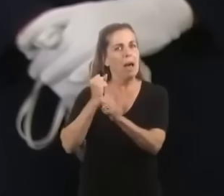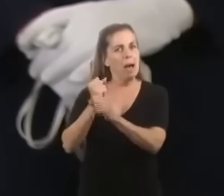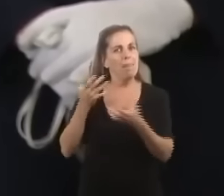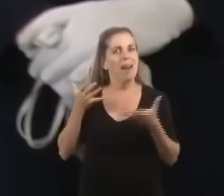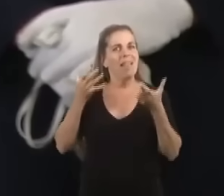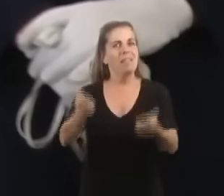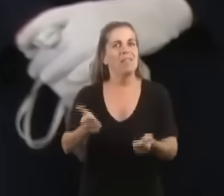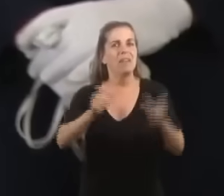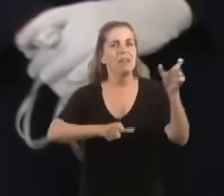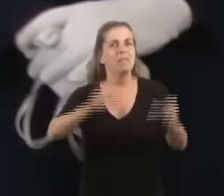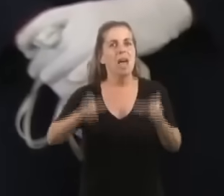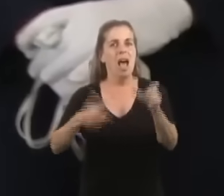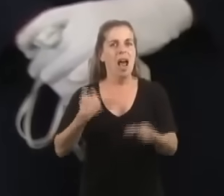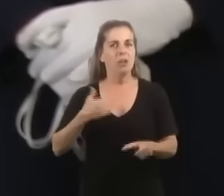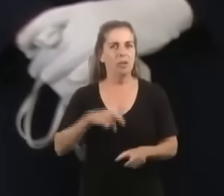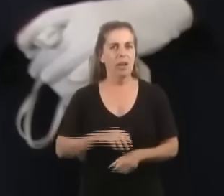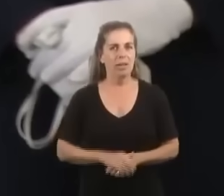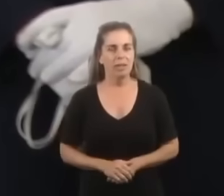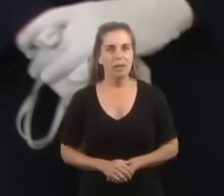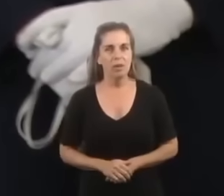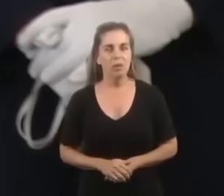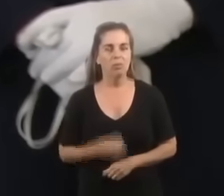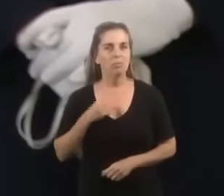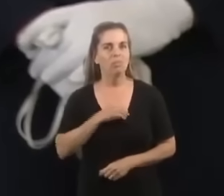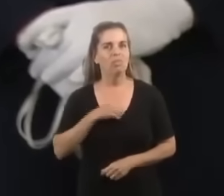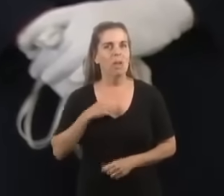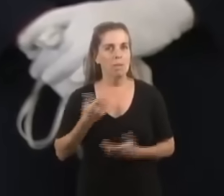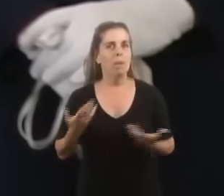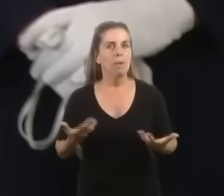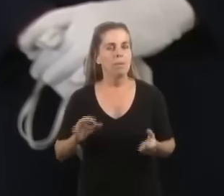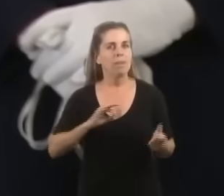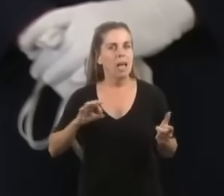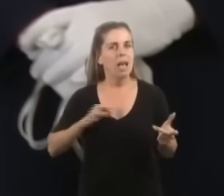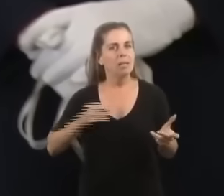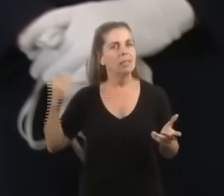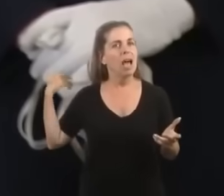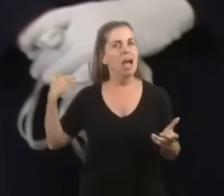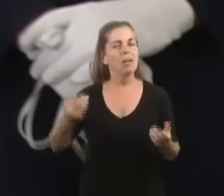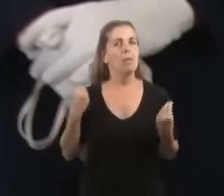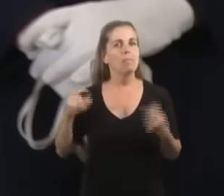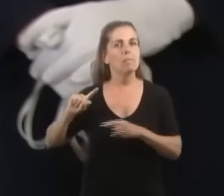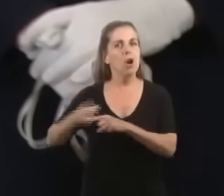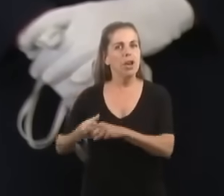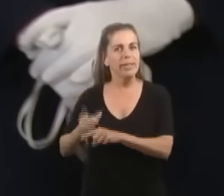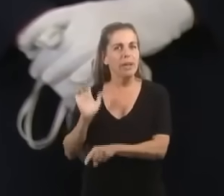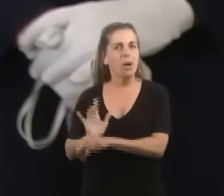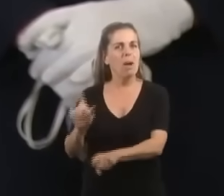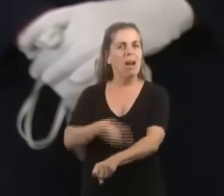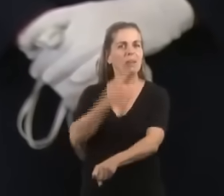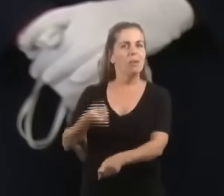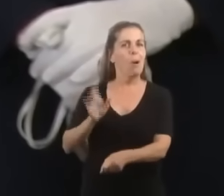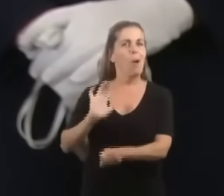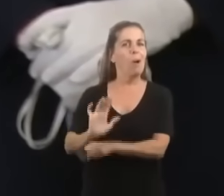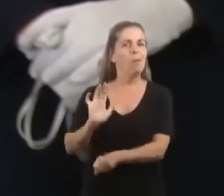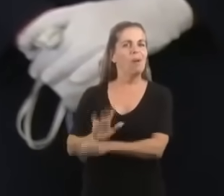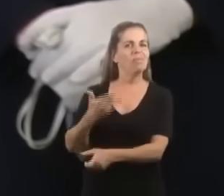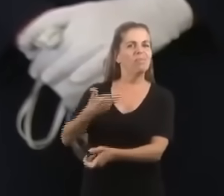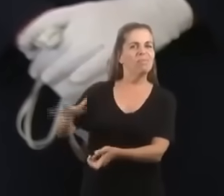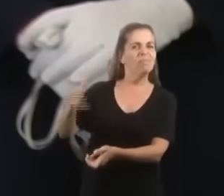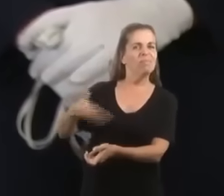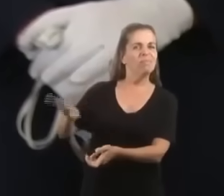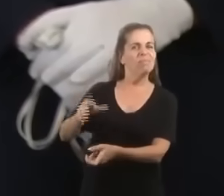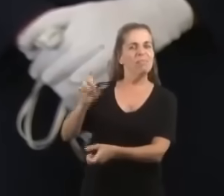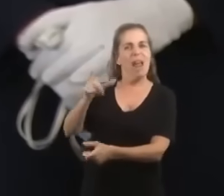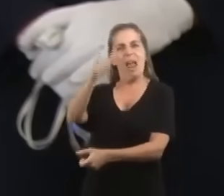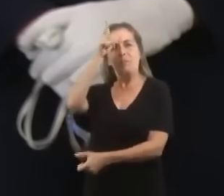los argentinos Lamentablemente desde hace años la política se acostumbró a menospreciar a las fuerzas del